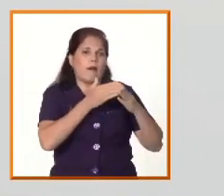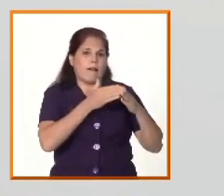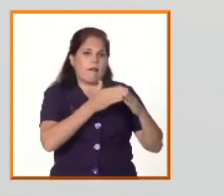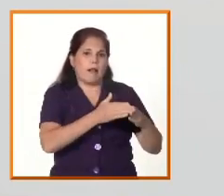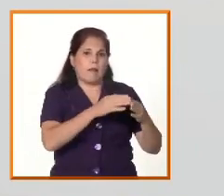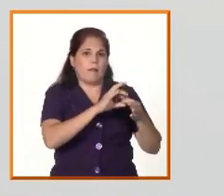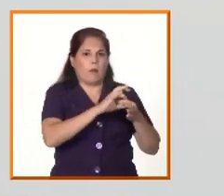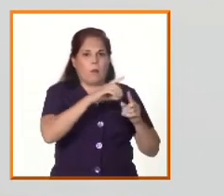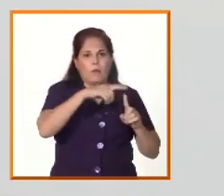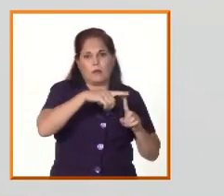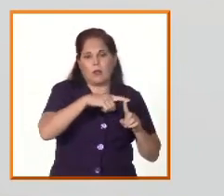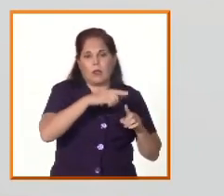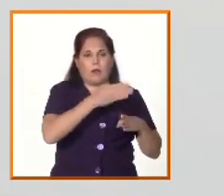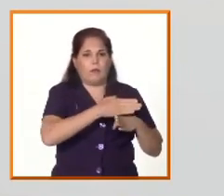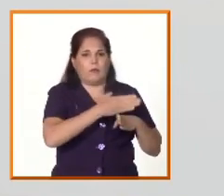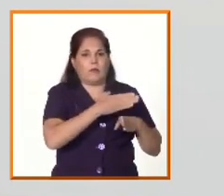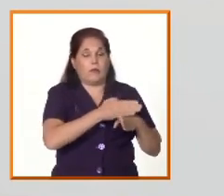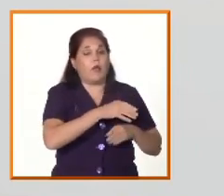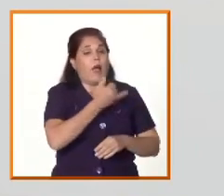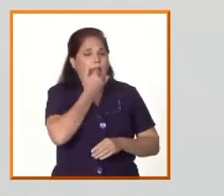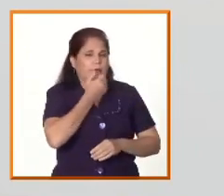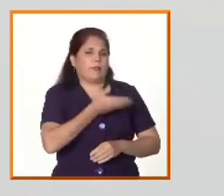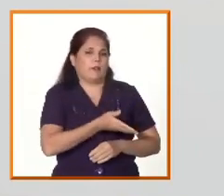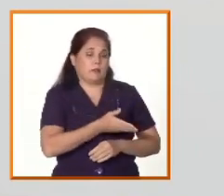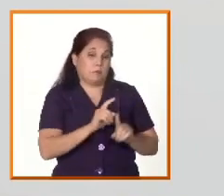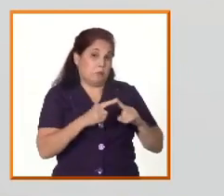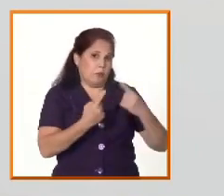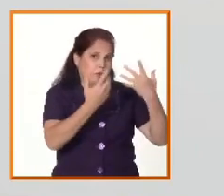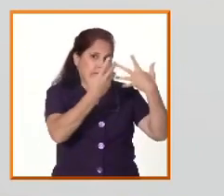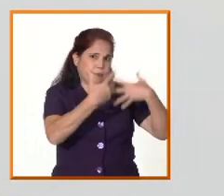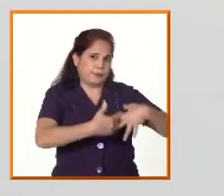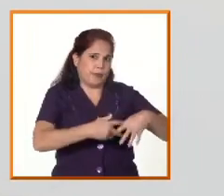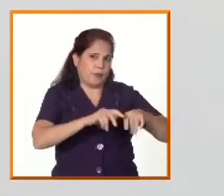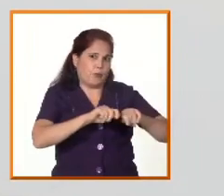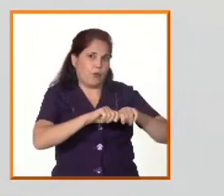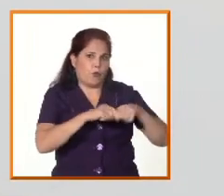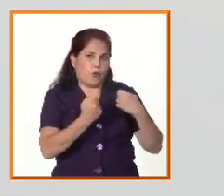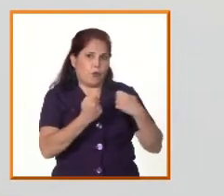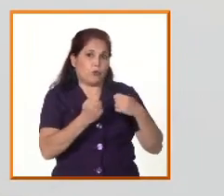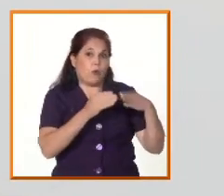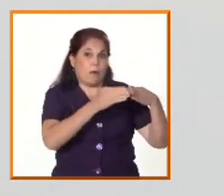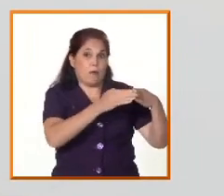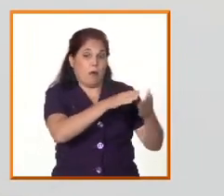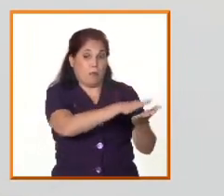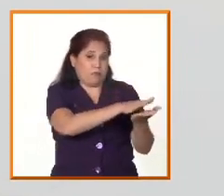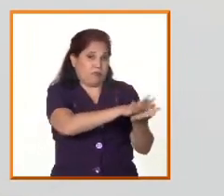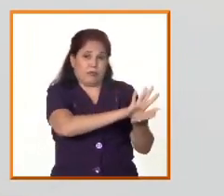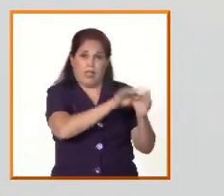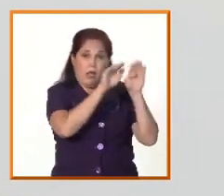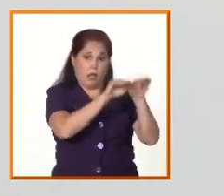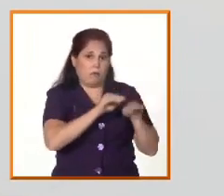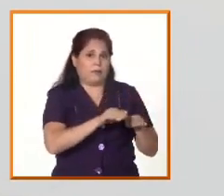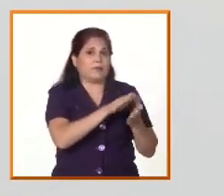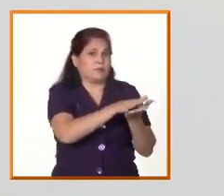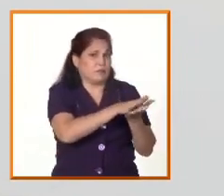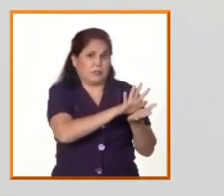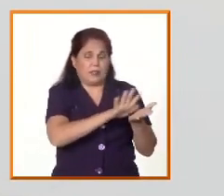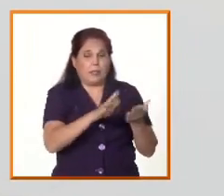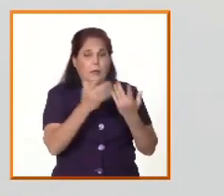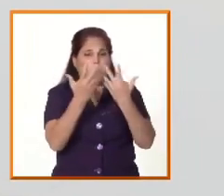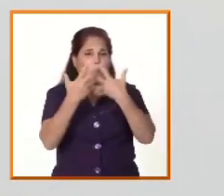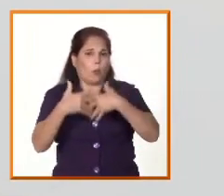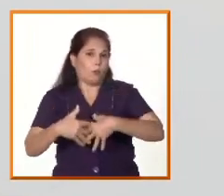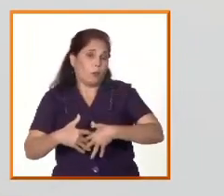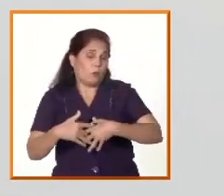Santiago o el mismo nosotros tenemos afectación no hemos logrado estabilizar la entrega de harina en la provincia en Santiago de Cuba hoy mismo